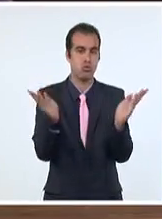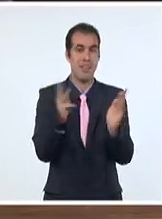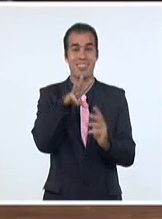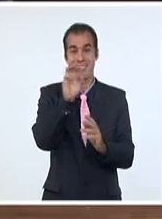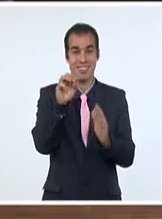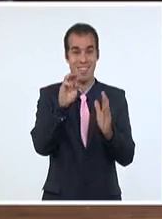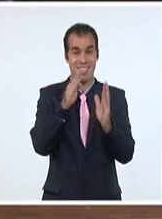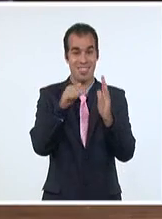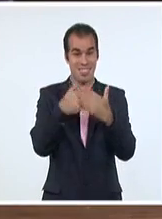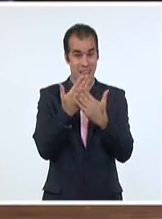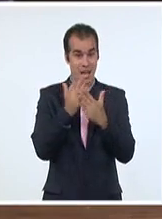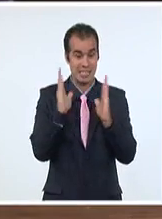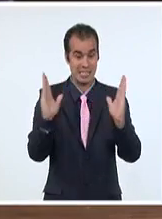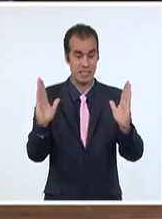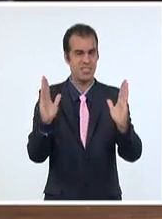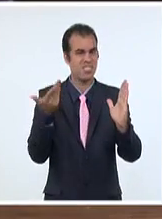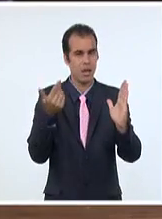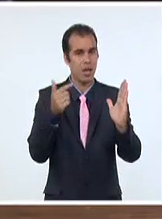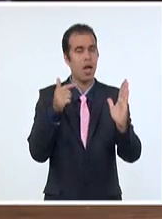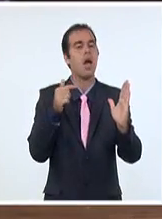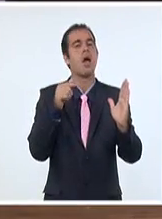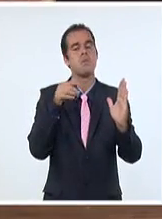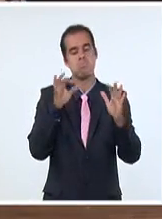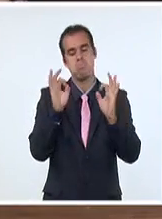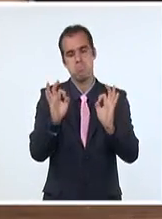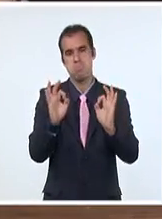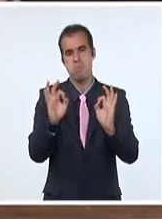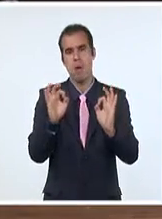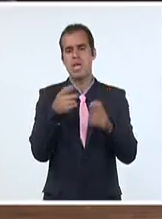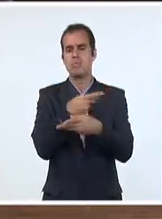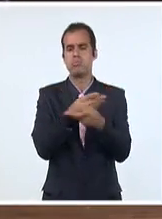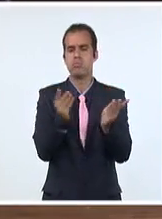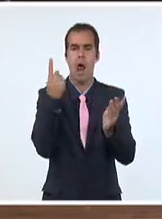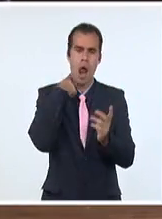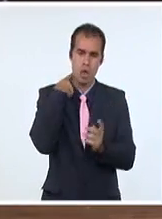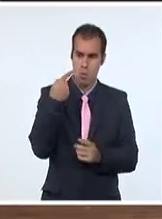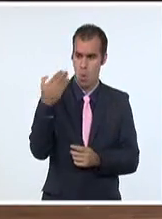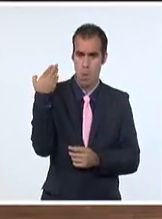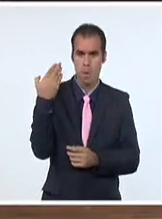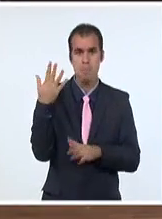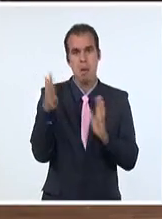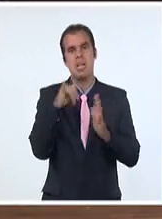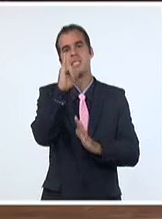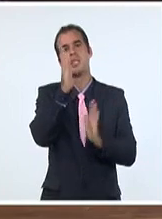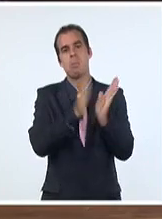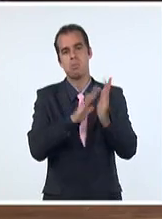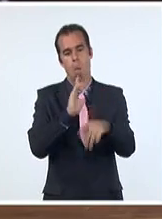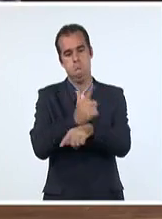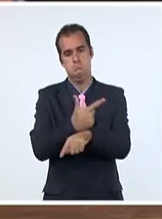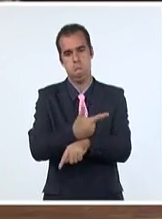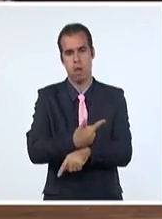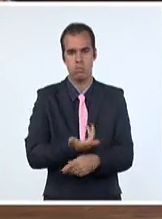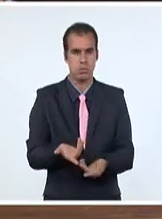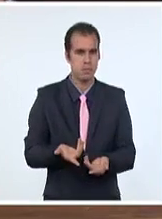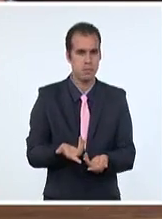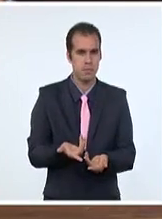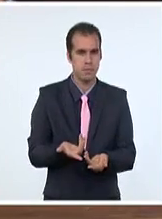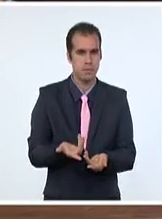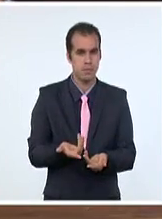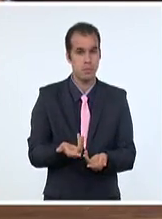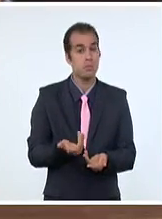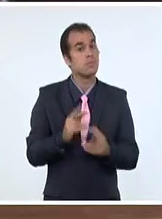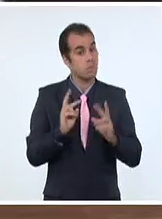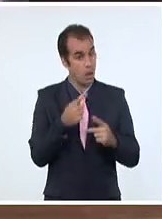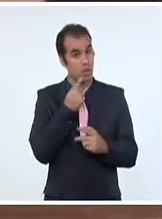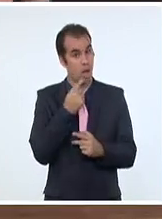días es el equivalente a lo que se distribuía años anteriores en 6 meses. Y yo reitero lo que dije